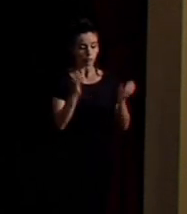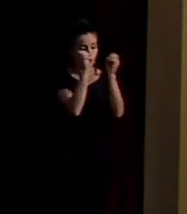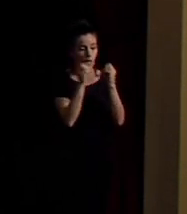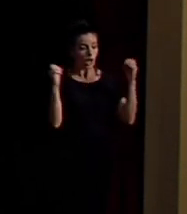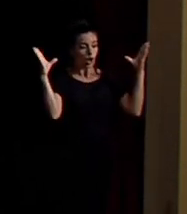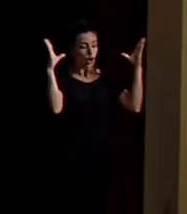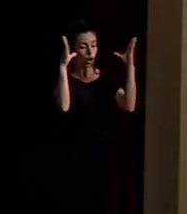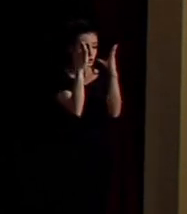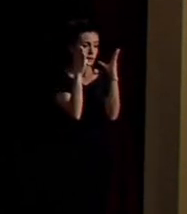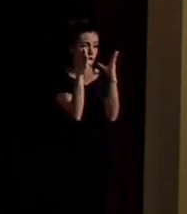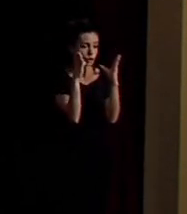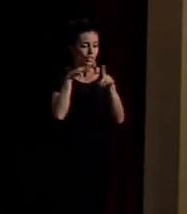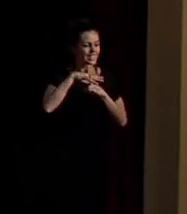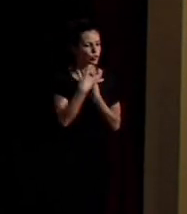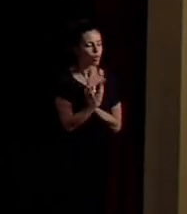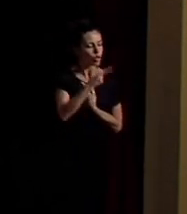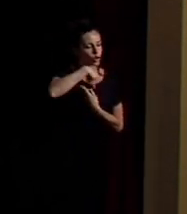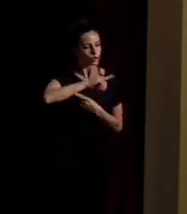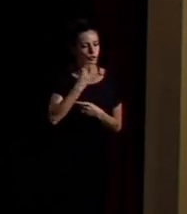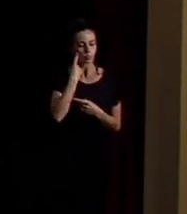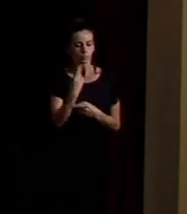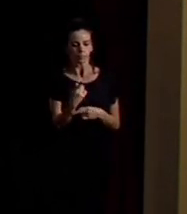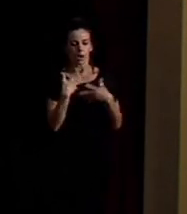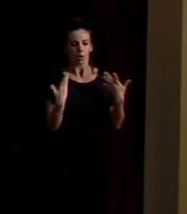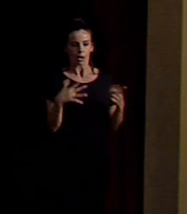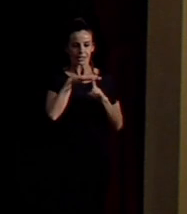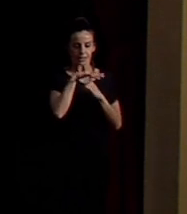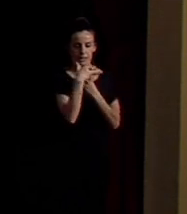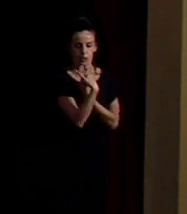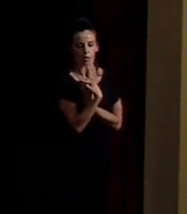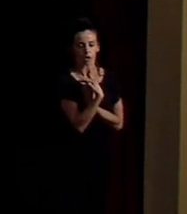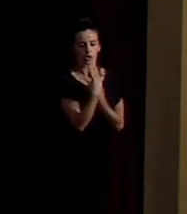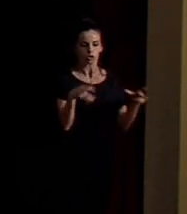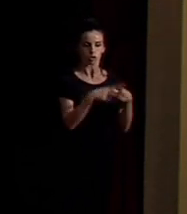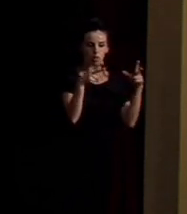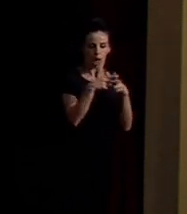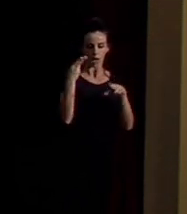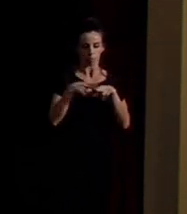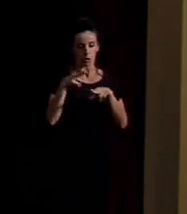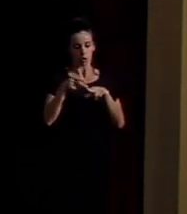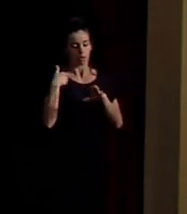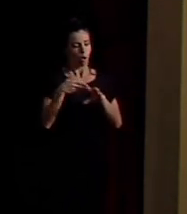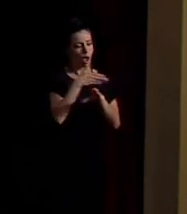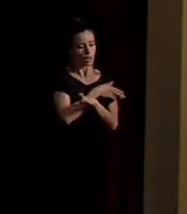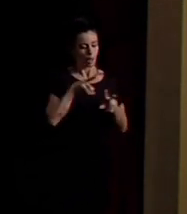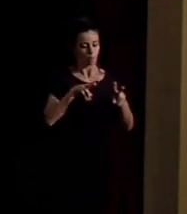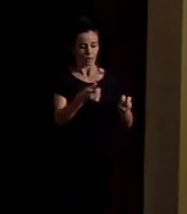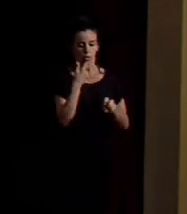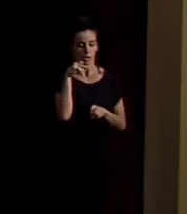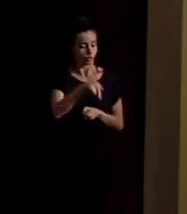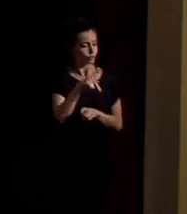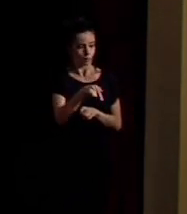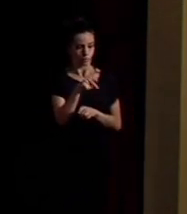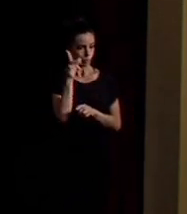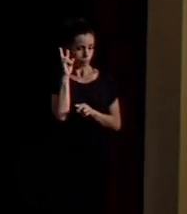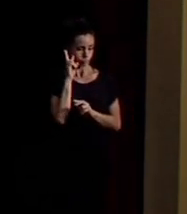voy a hacer de manera muy resumida, situarnos ese contexto social y político desde el que yo decía al principio que creo que hay que abordar